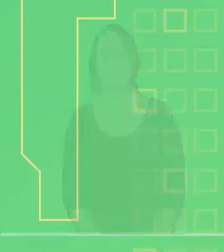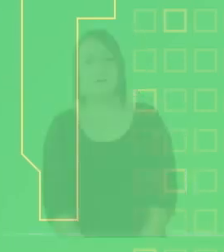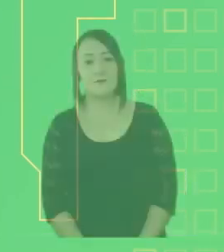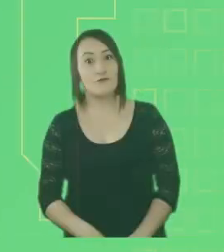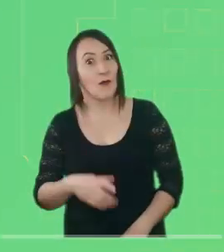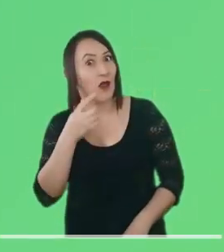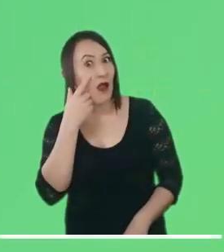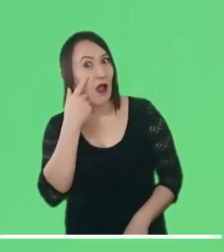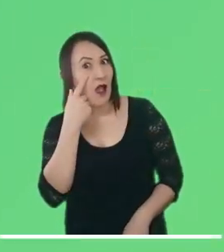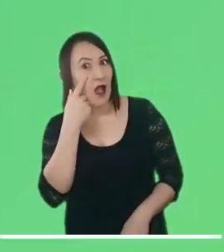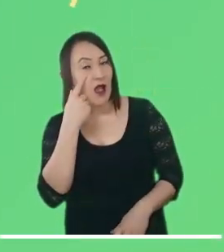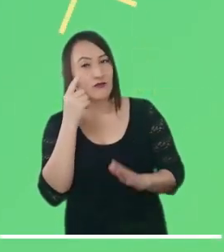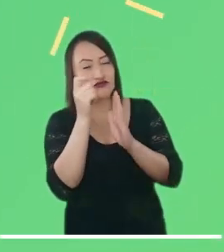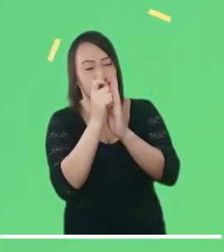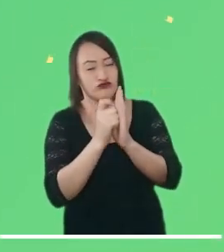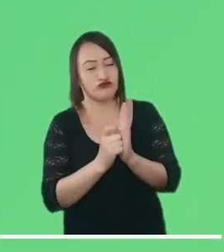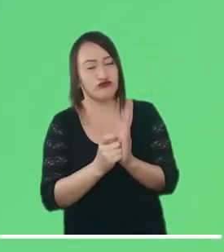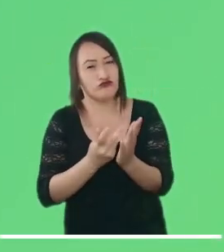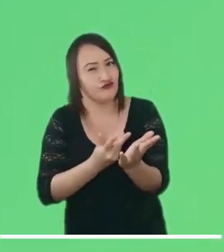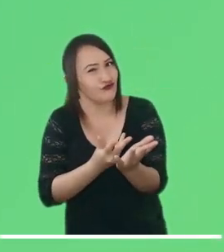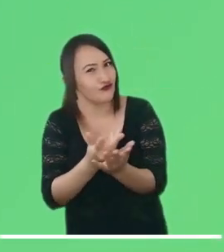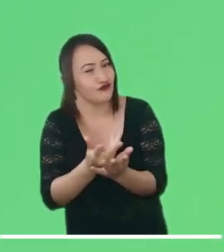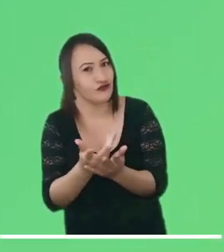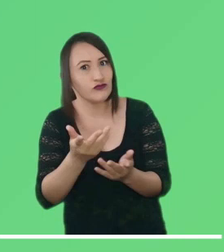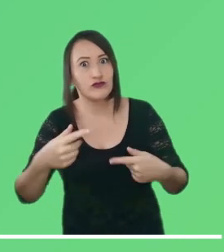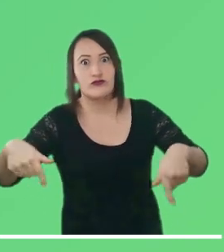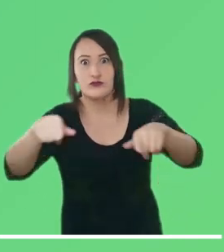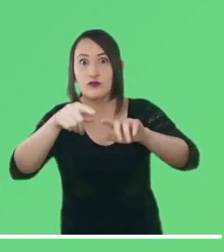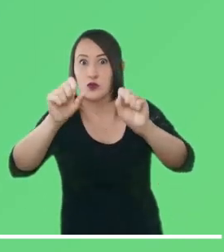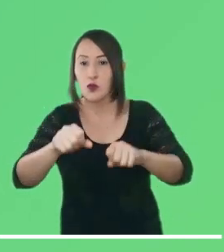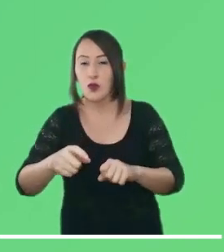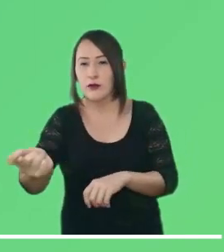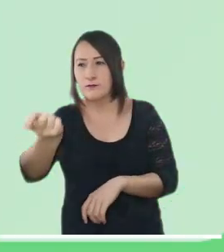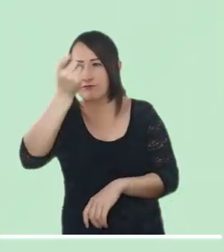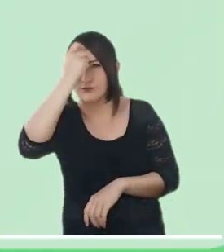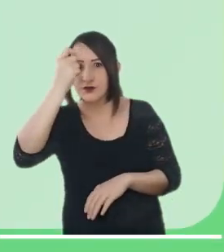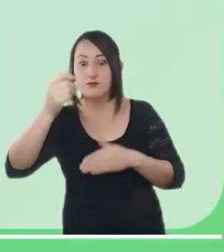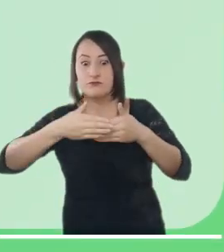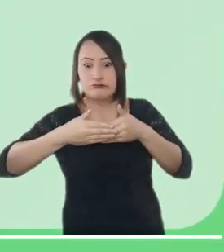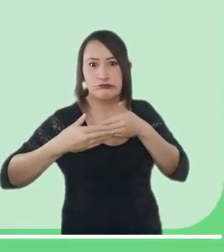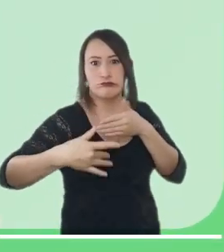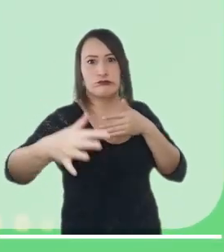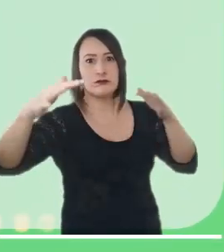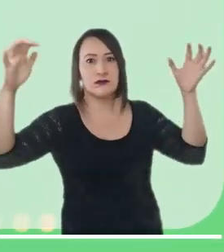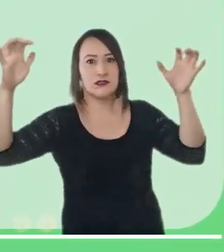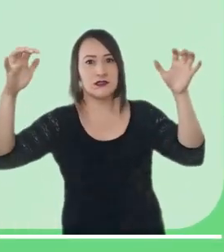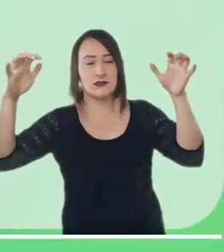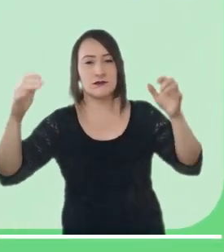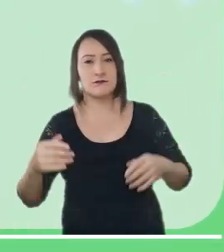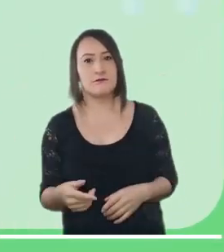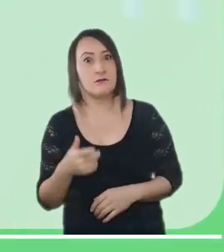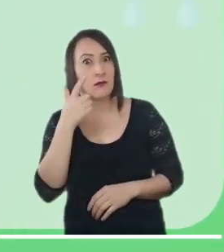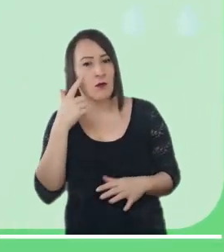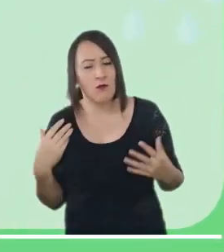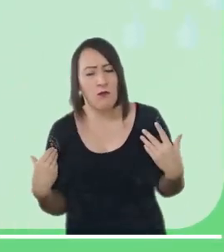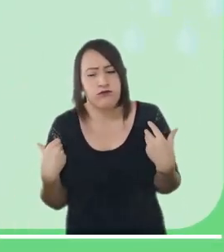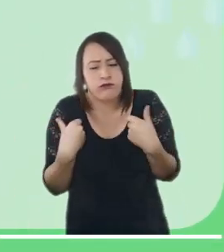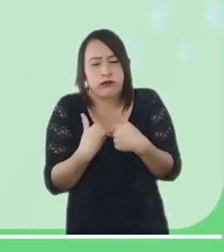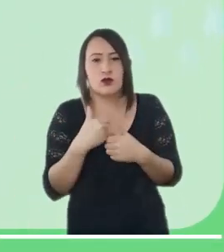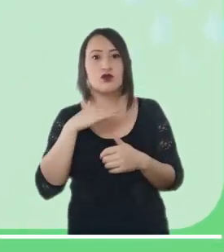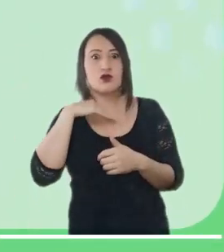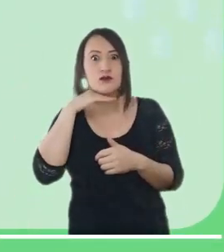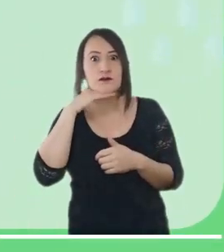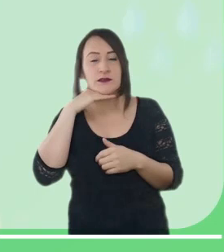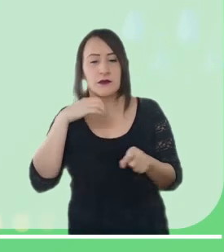del Pacífico. Estas son algunas recomendaciones para tener en cuenta durante esta temporada de lluvias. Procure estar